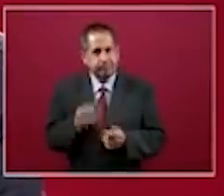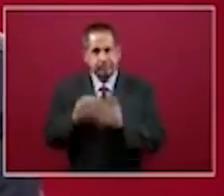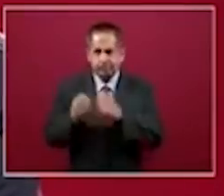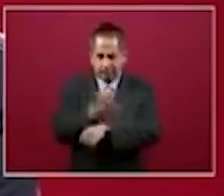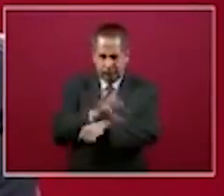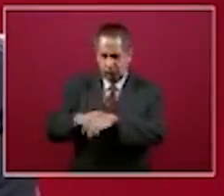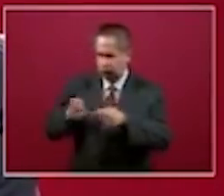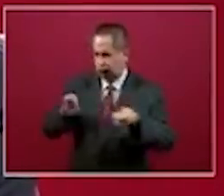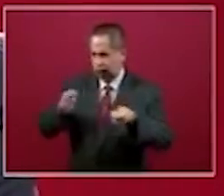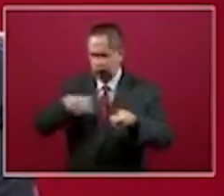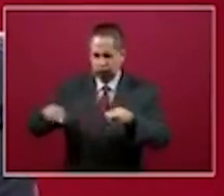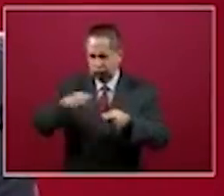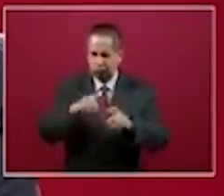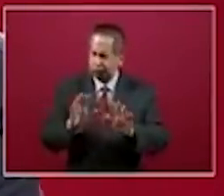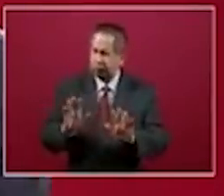coordinación,